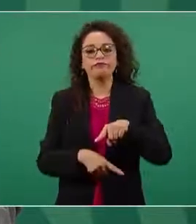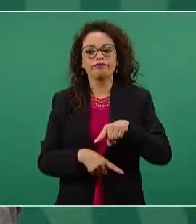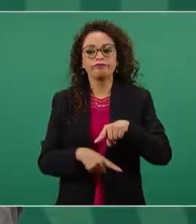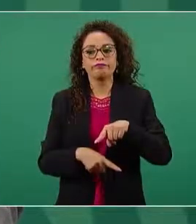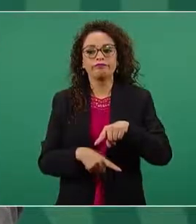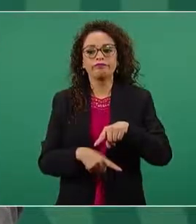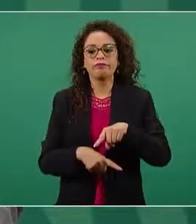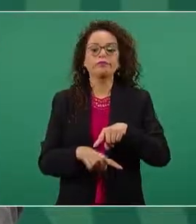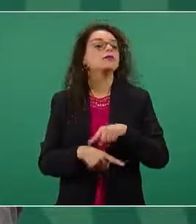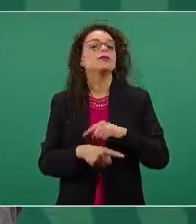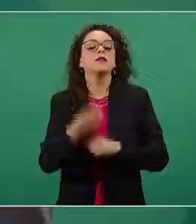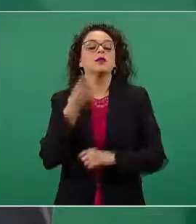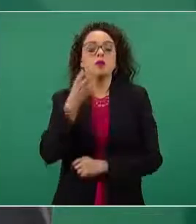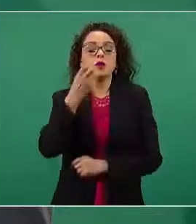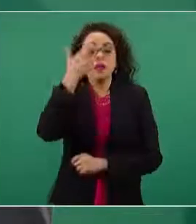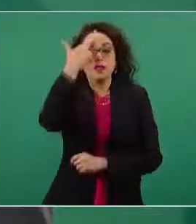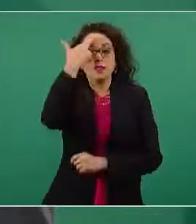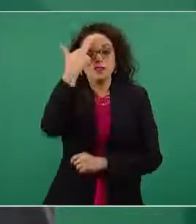Por eso,